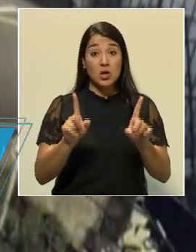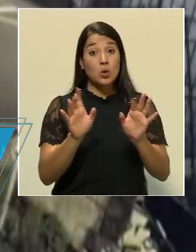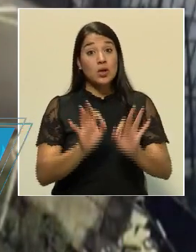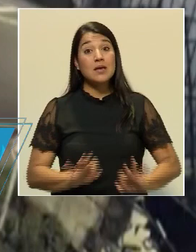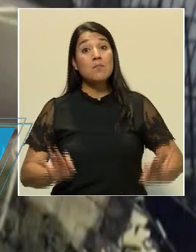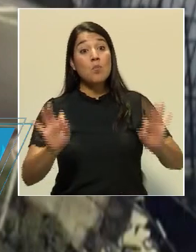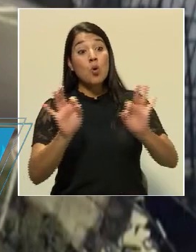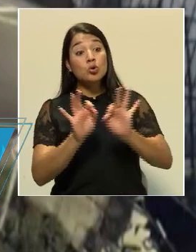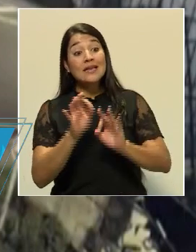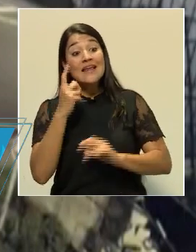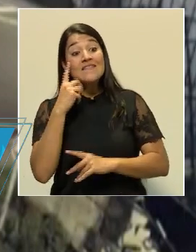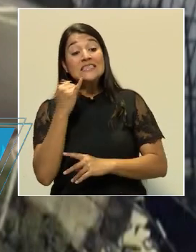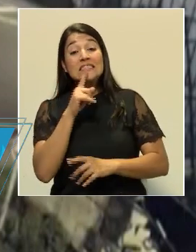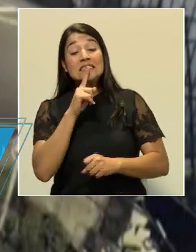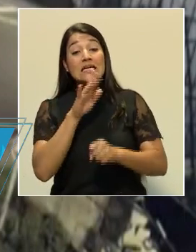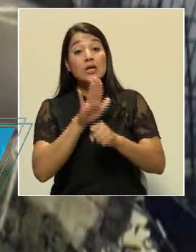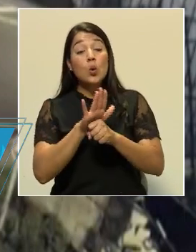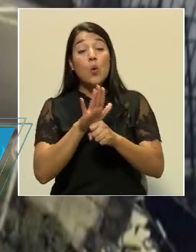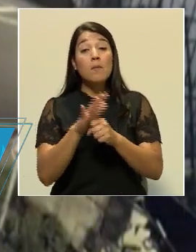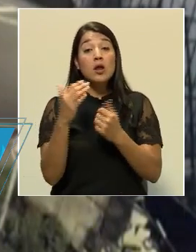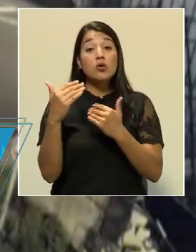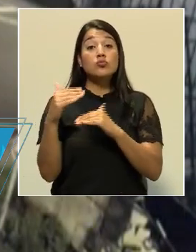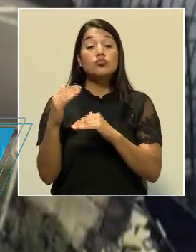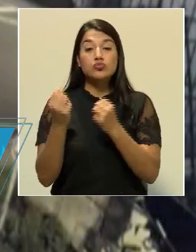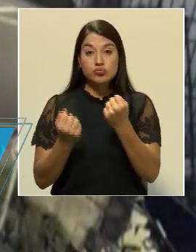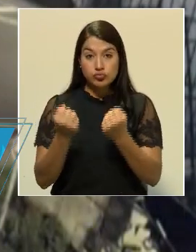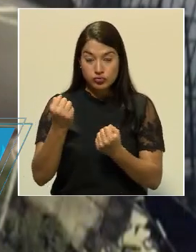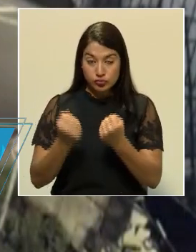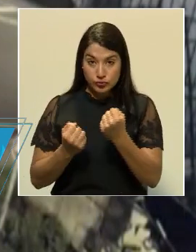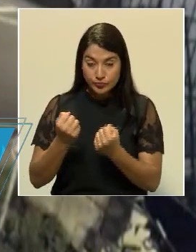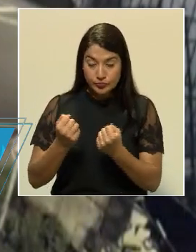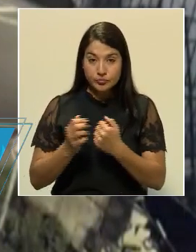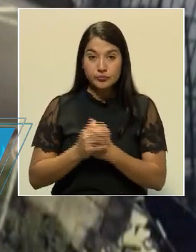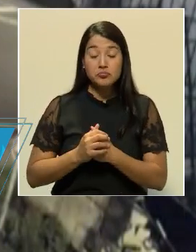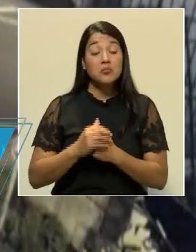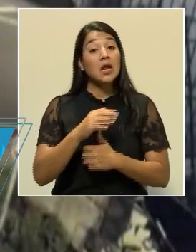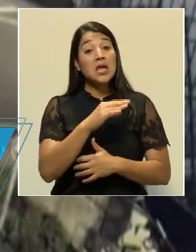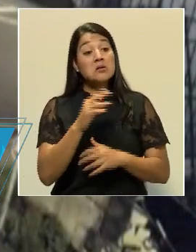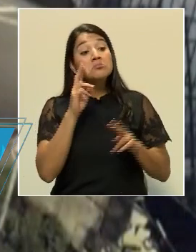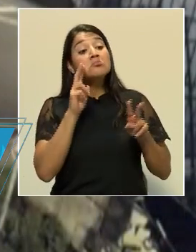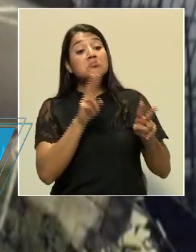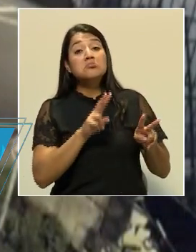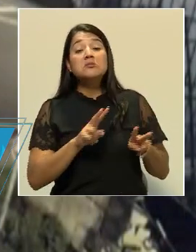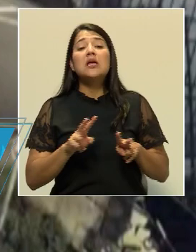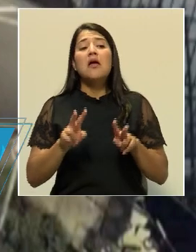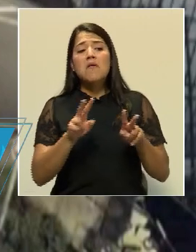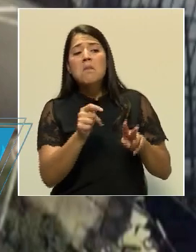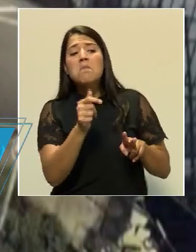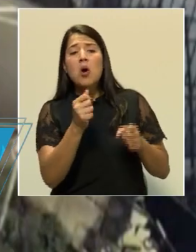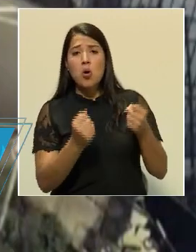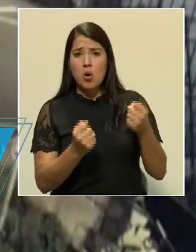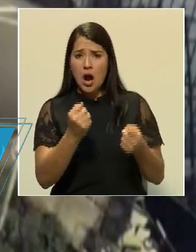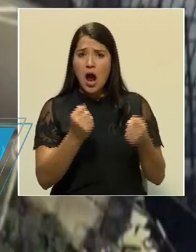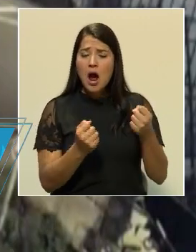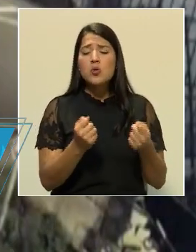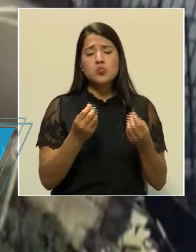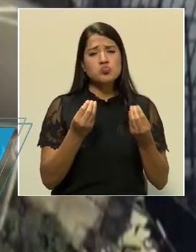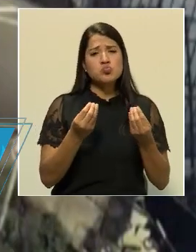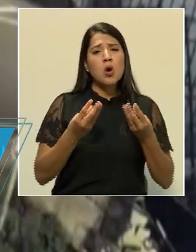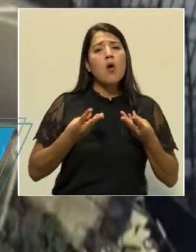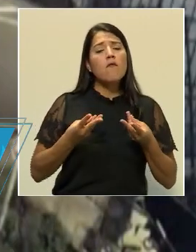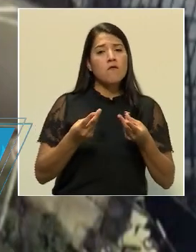ver el cumplimiento de la restricción vial sanitaria y se ve con poco tránsito, mucha